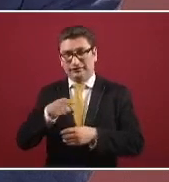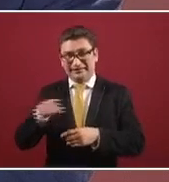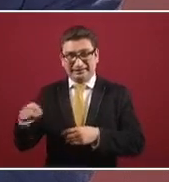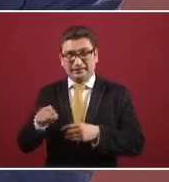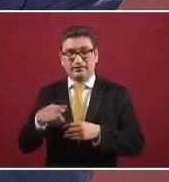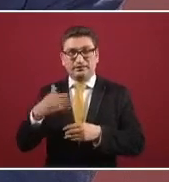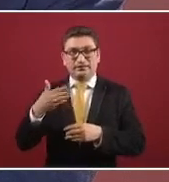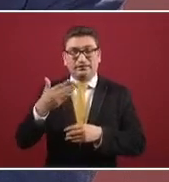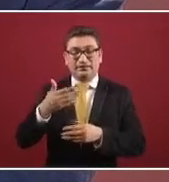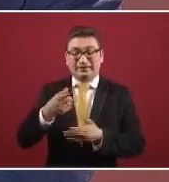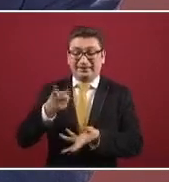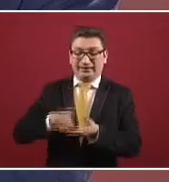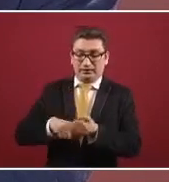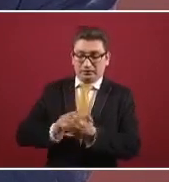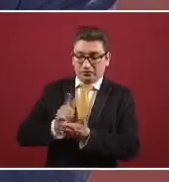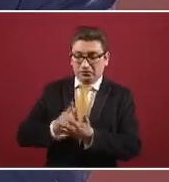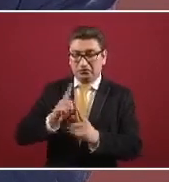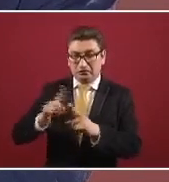dentro del poder judicial.